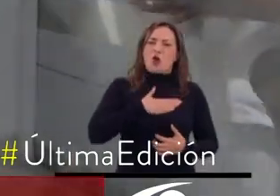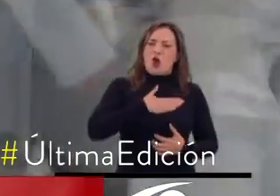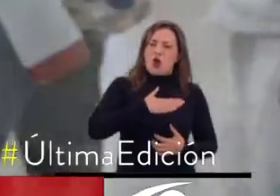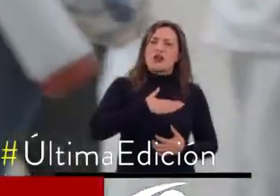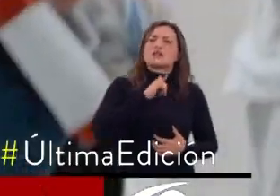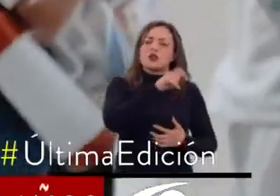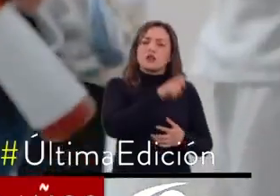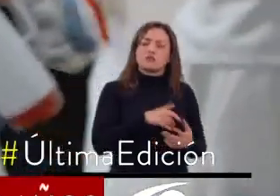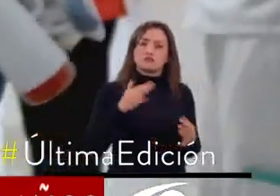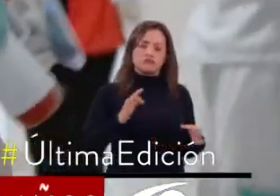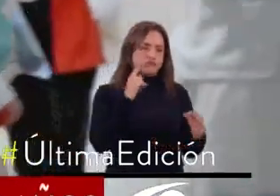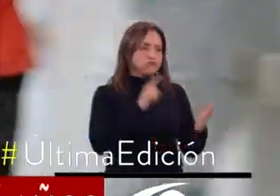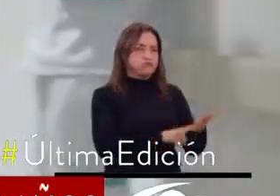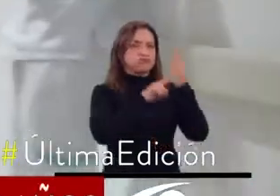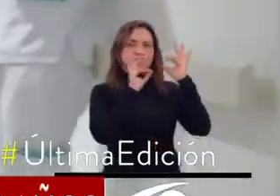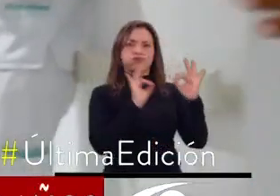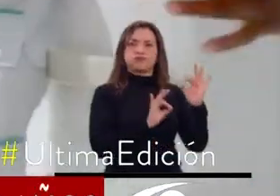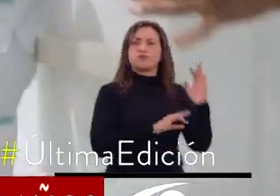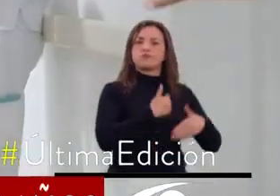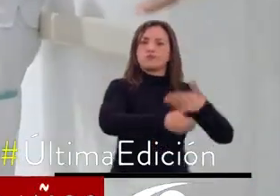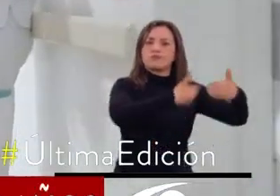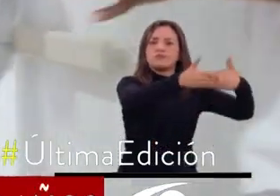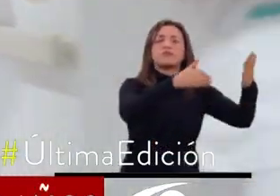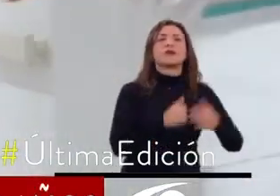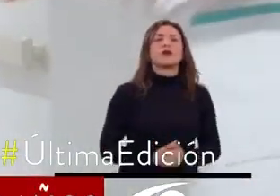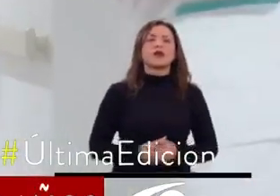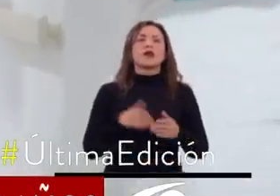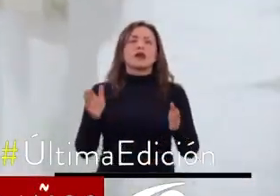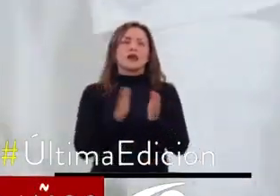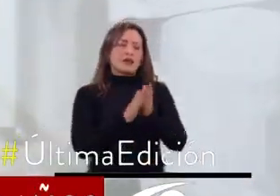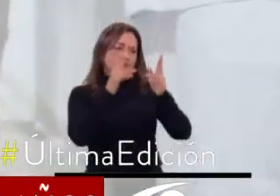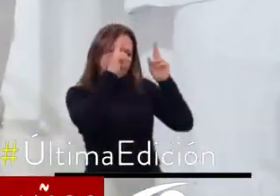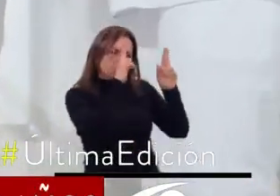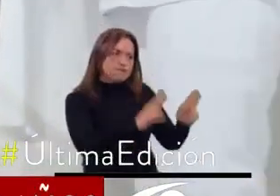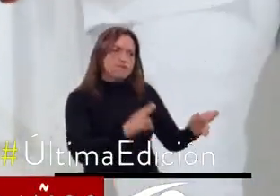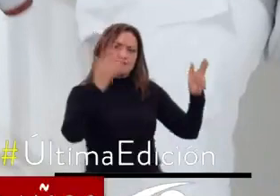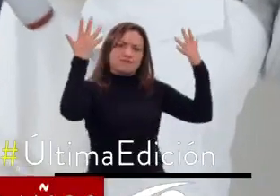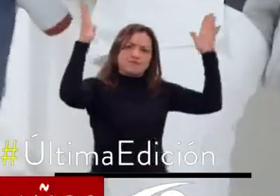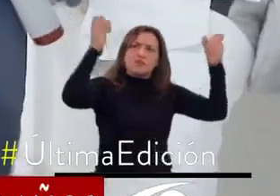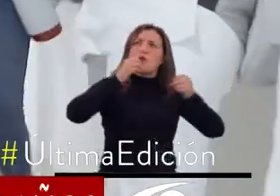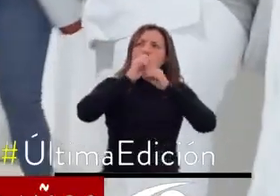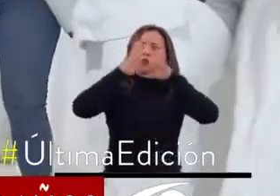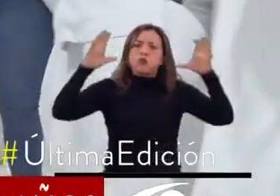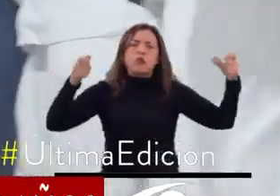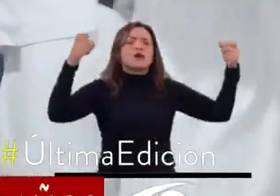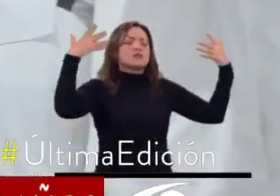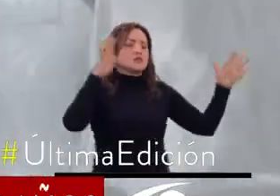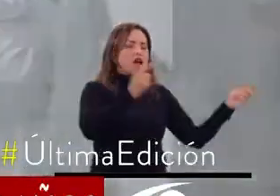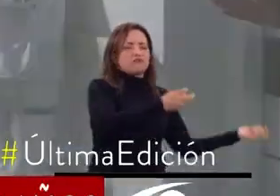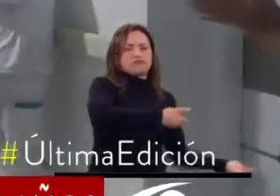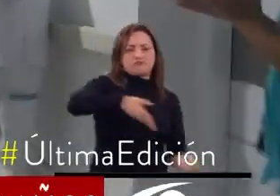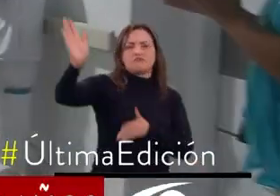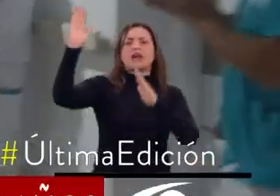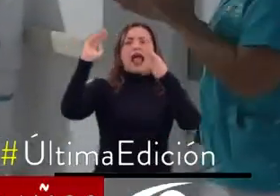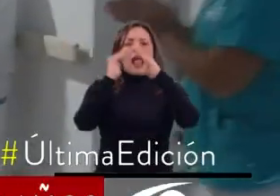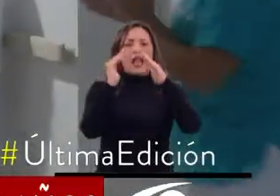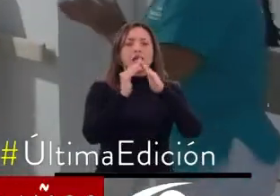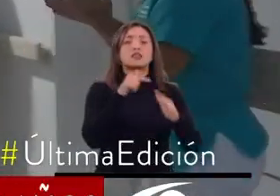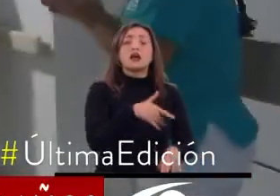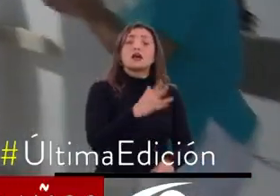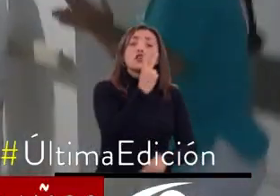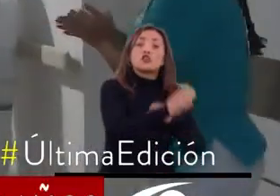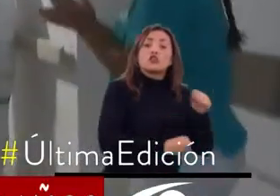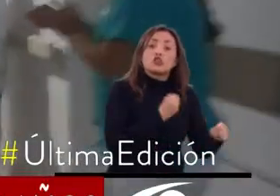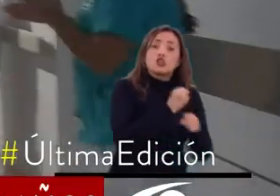Con una calle de honor, entre aplausos, globos y lágrimas, fue dada de alta Isabela, quien a sus 2 años ya batalló contra